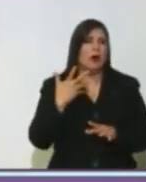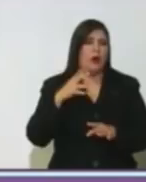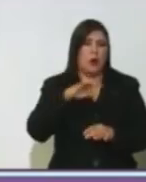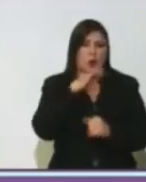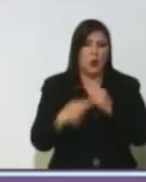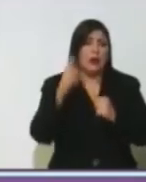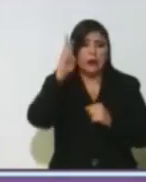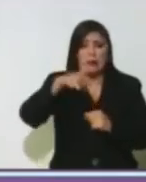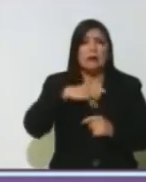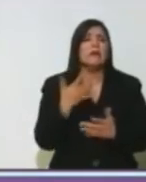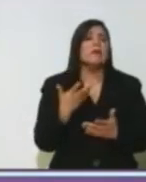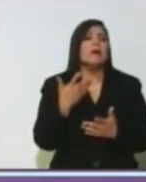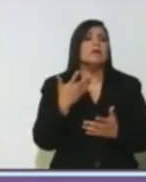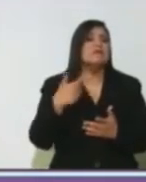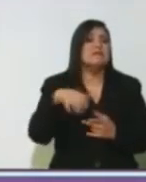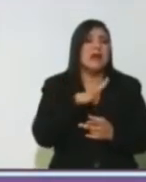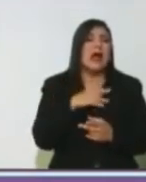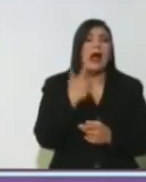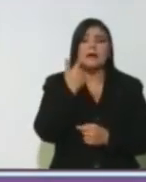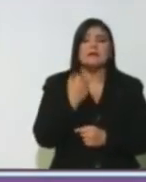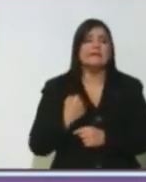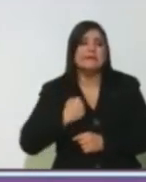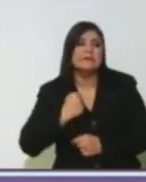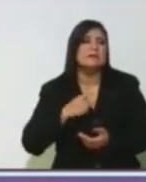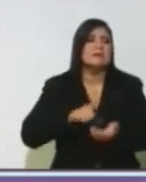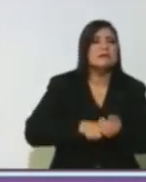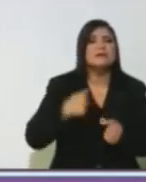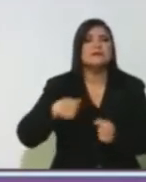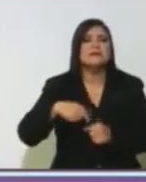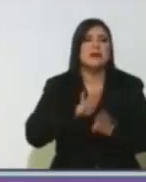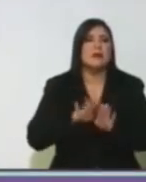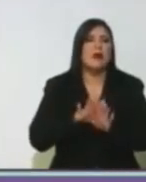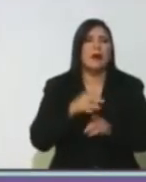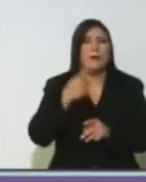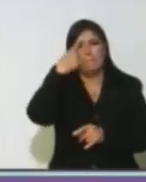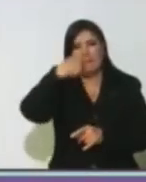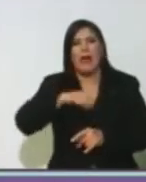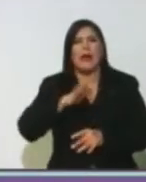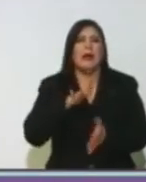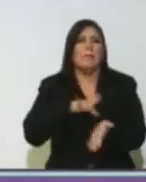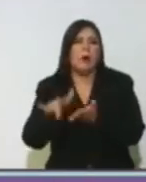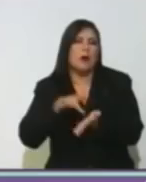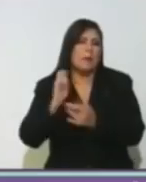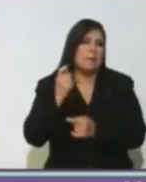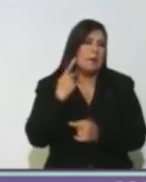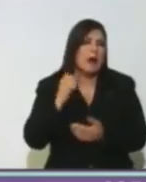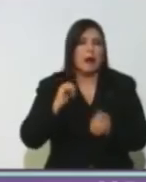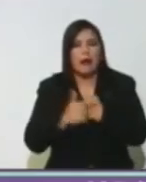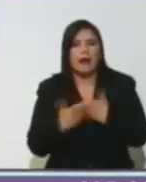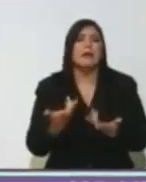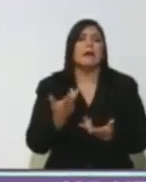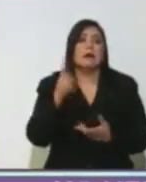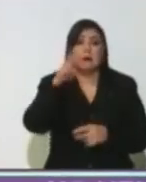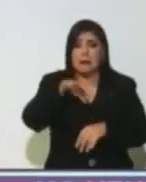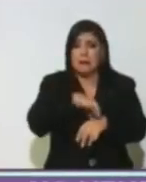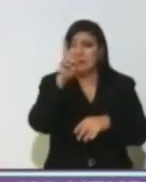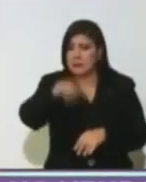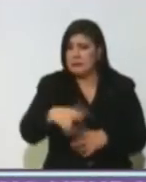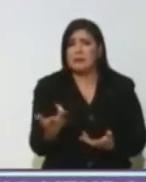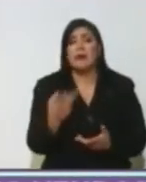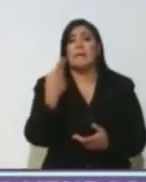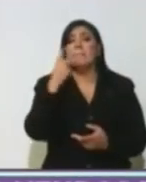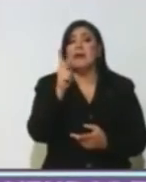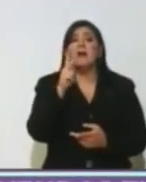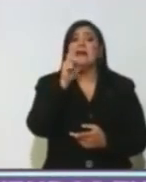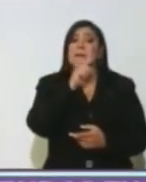intercambio de favores políticos y eso es una realidad pero no sólo eso sino que se ha profundizado la desigualdad